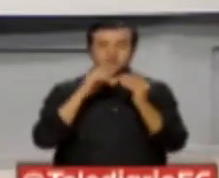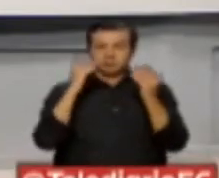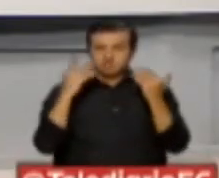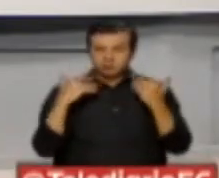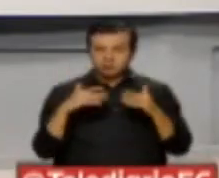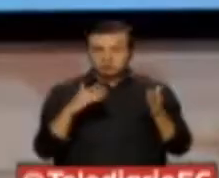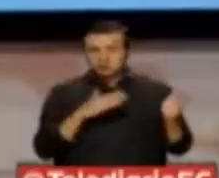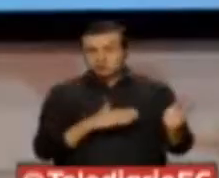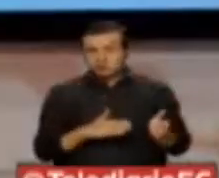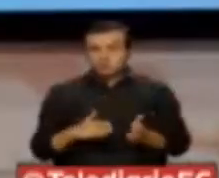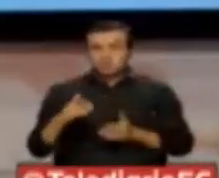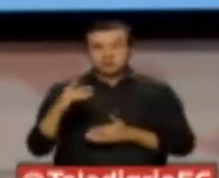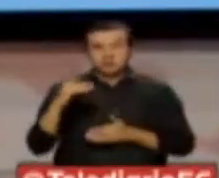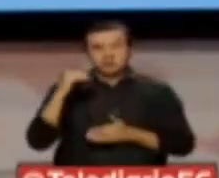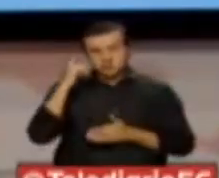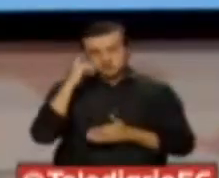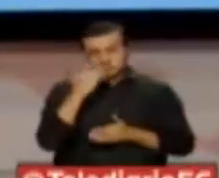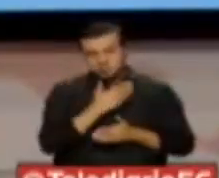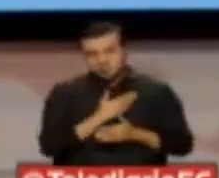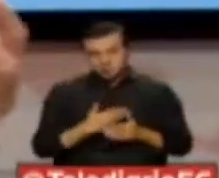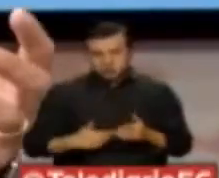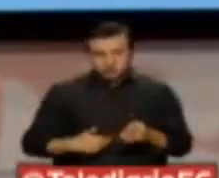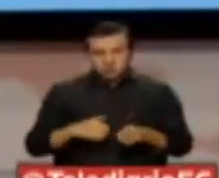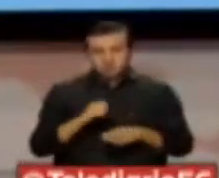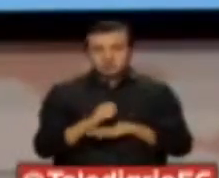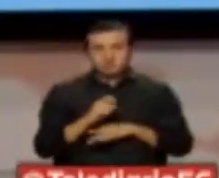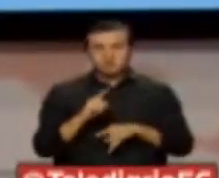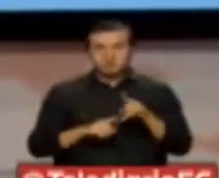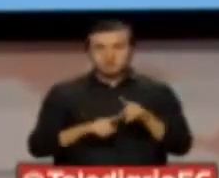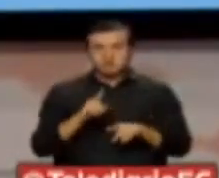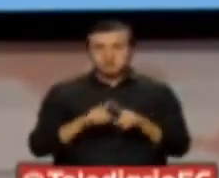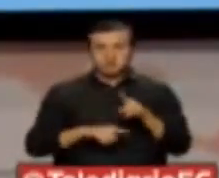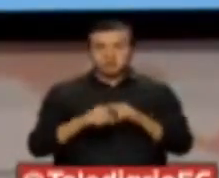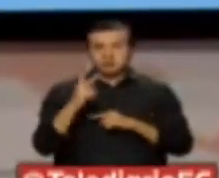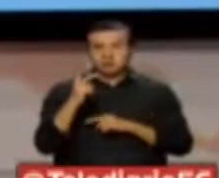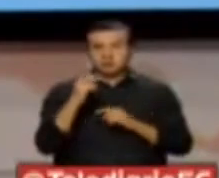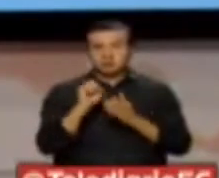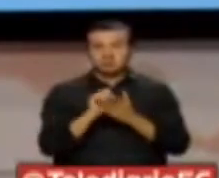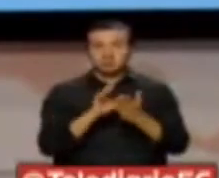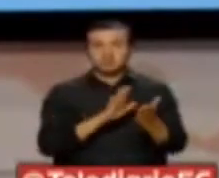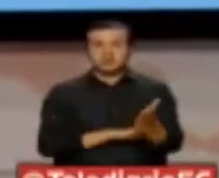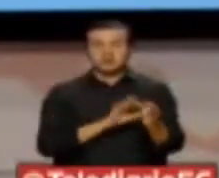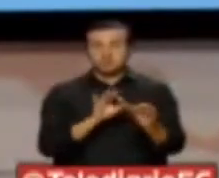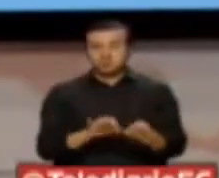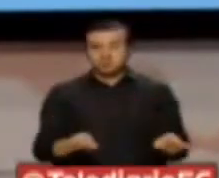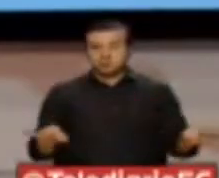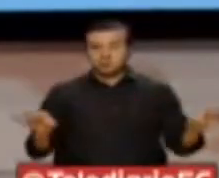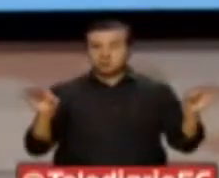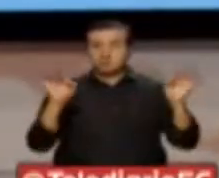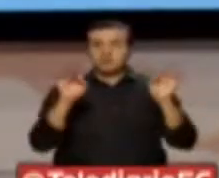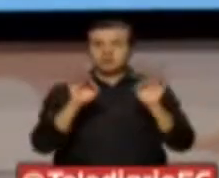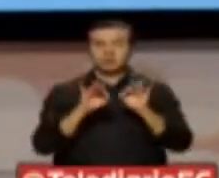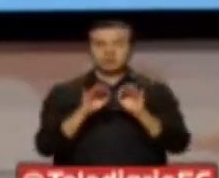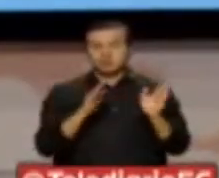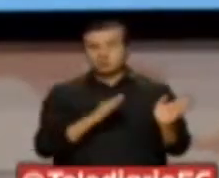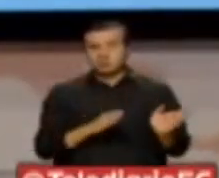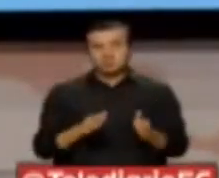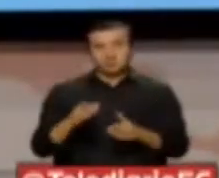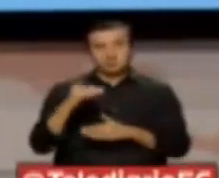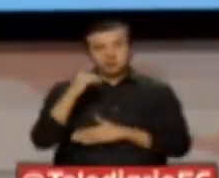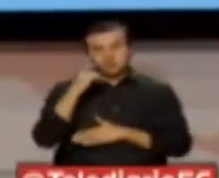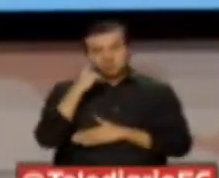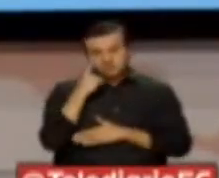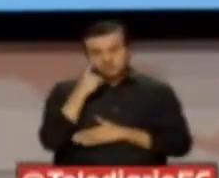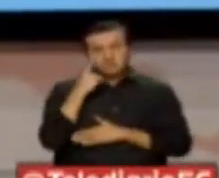con liderazgo el señor presidente la república con los compañeros de gabinete 12 proyectos importantes que necesitan ya concretarse